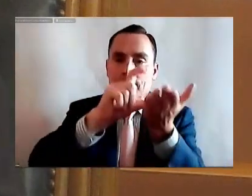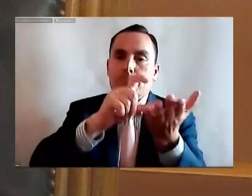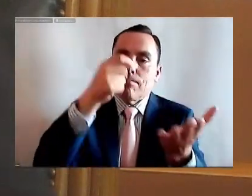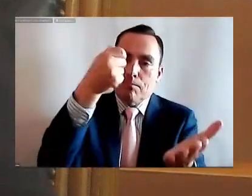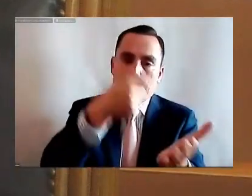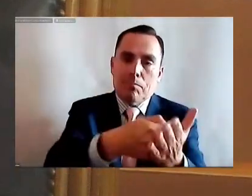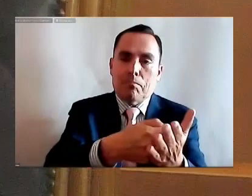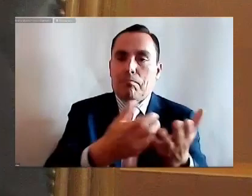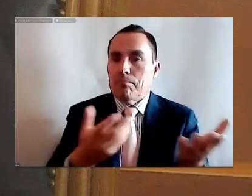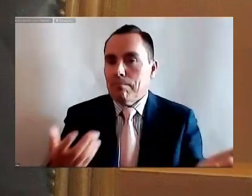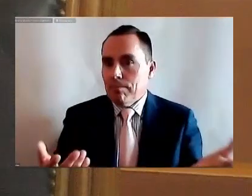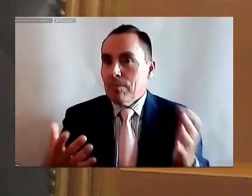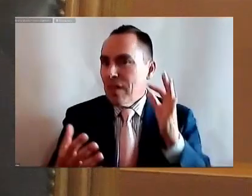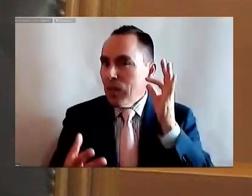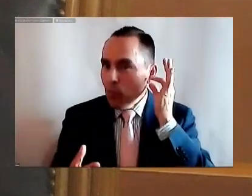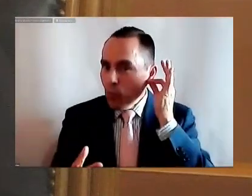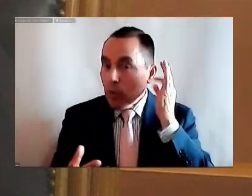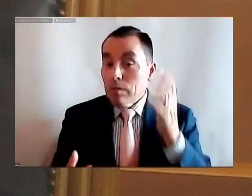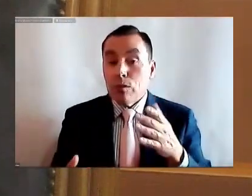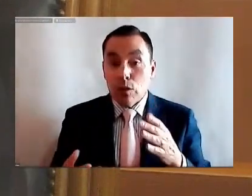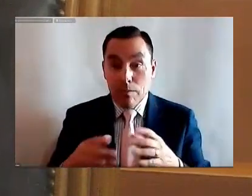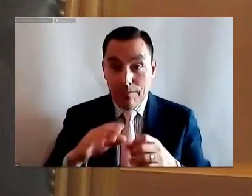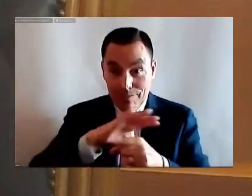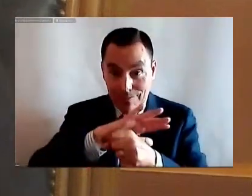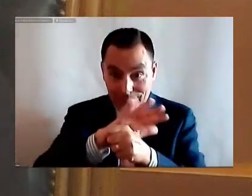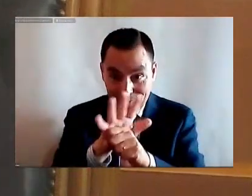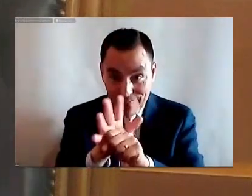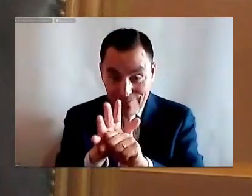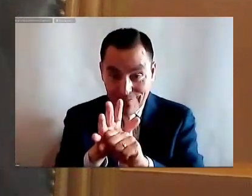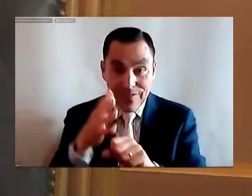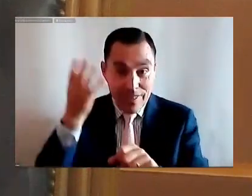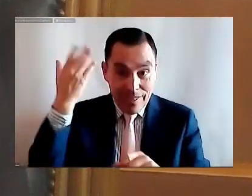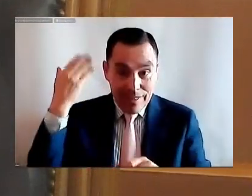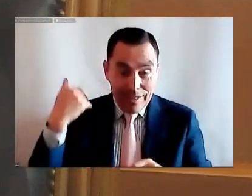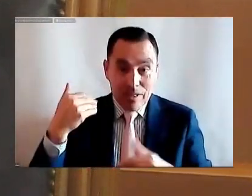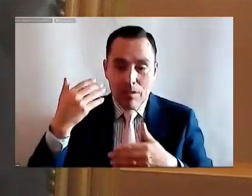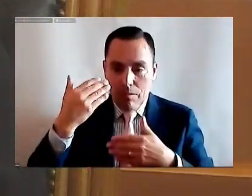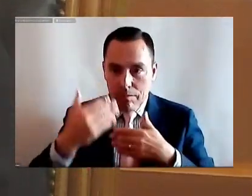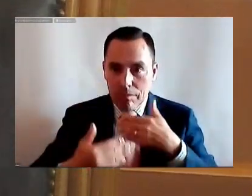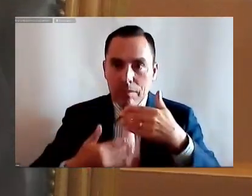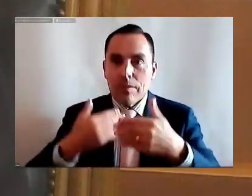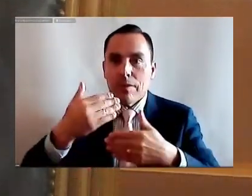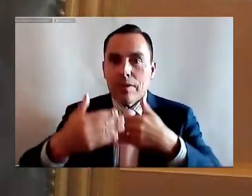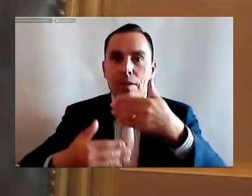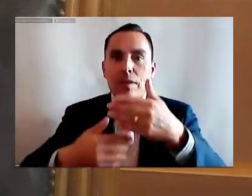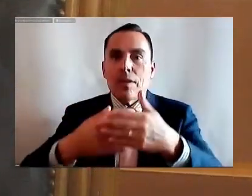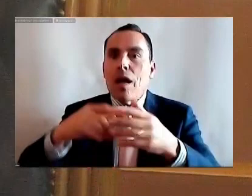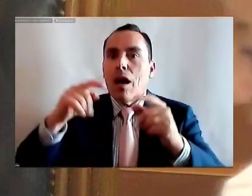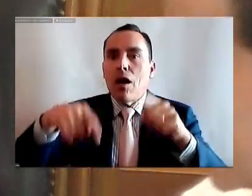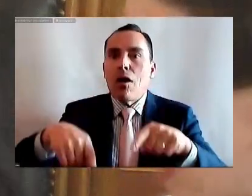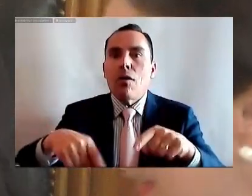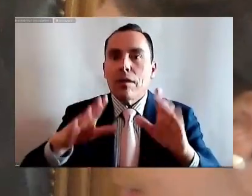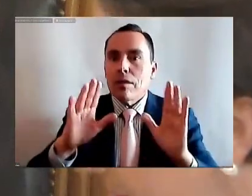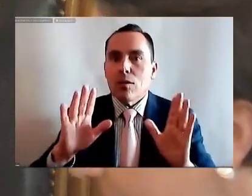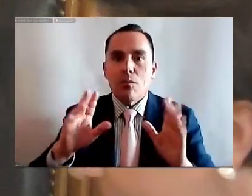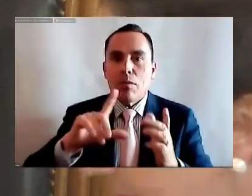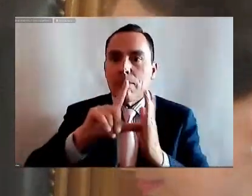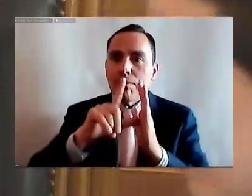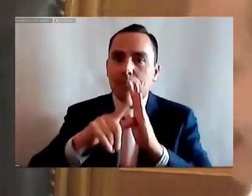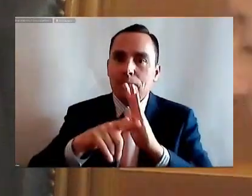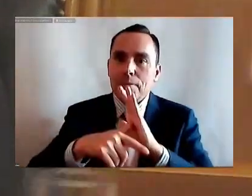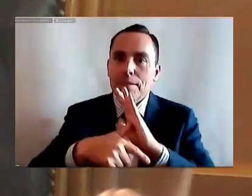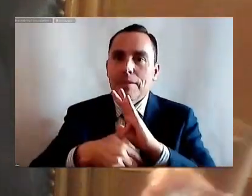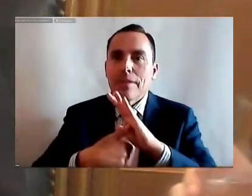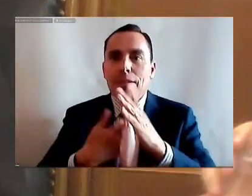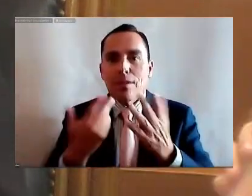la experiencia de que el tiempo se ha relativizado, que es como esas frases que están